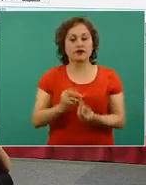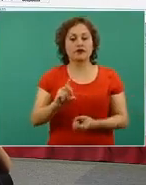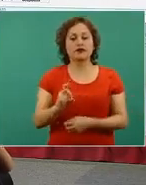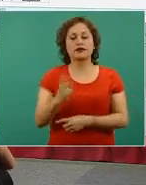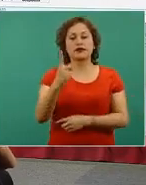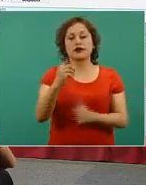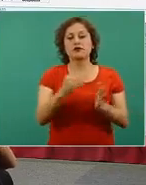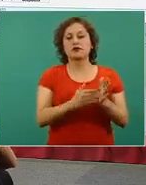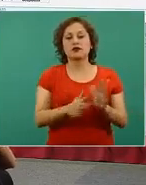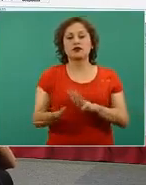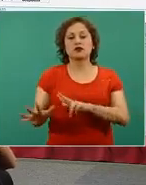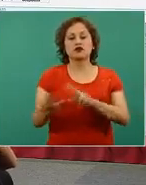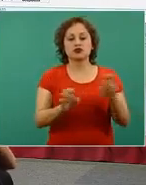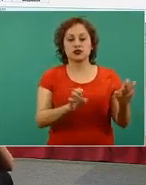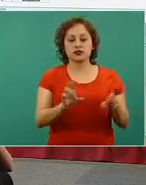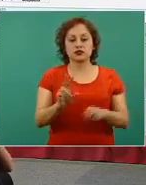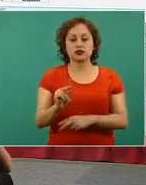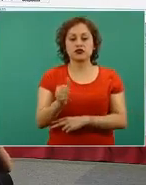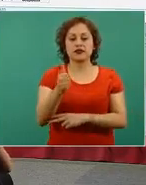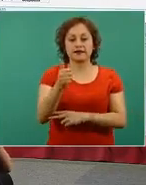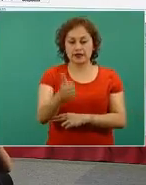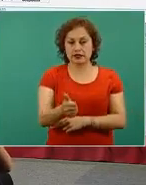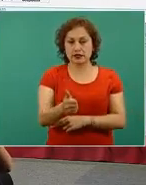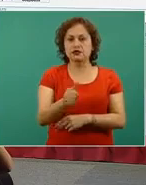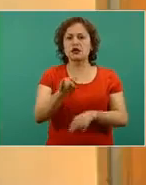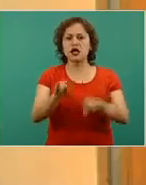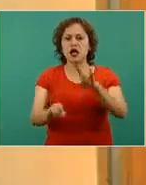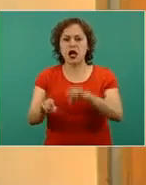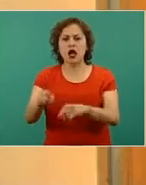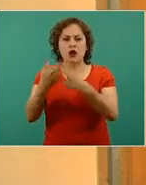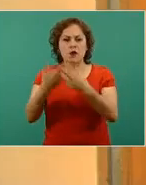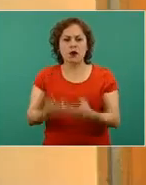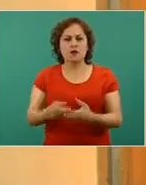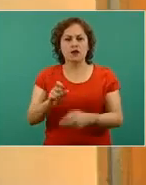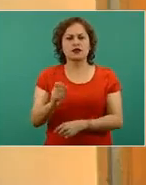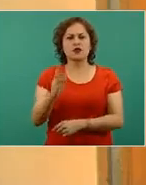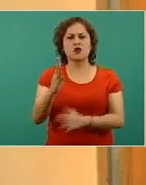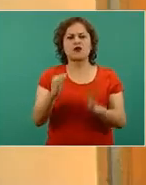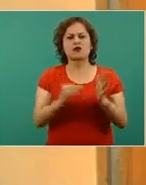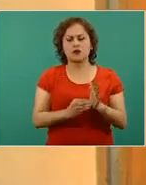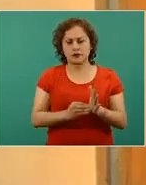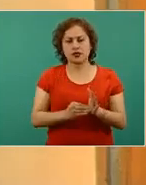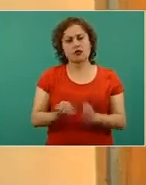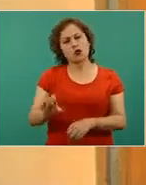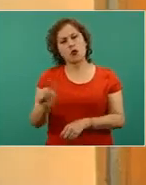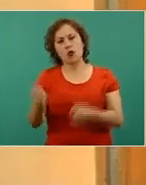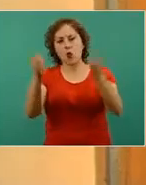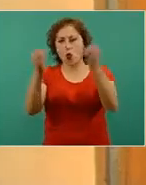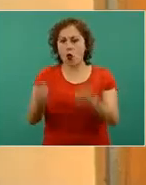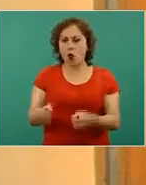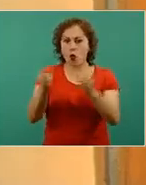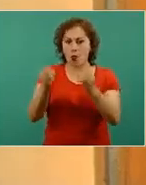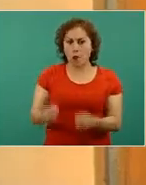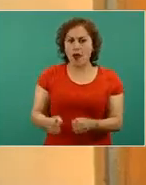31.886, en camas disponibles 24.671 y camas ocupadas en este